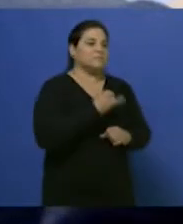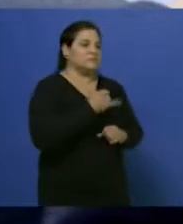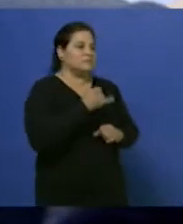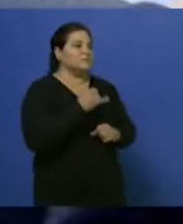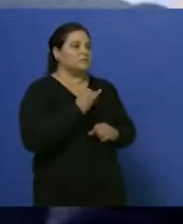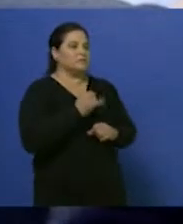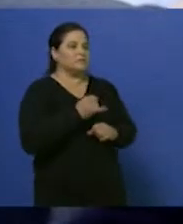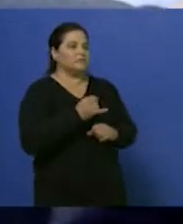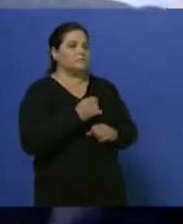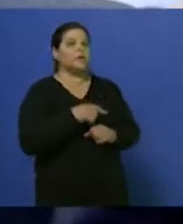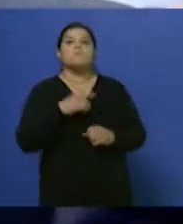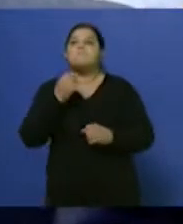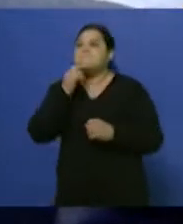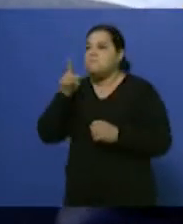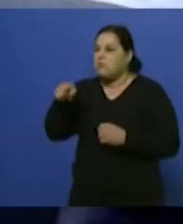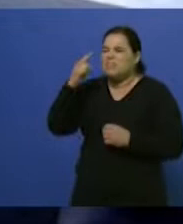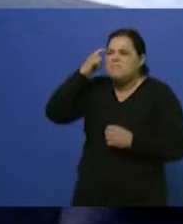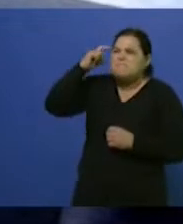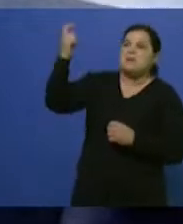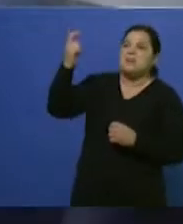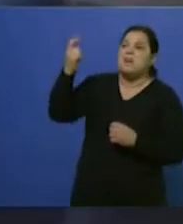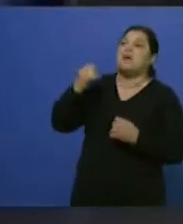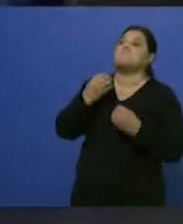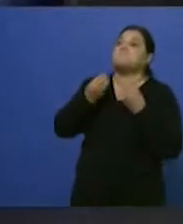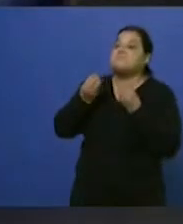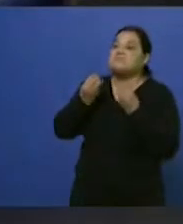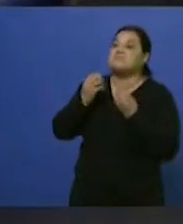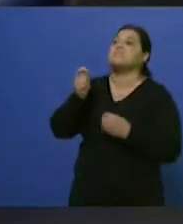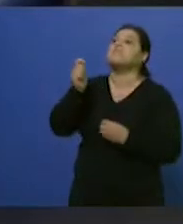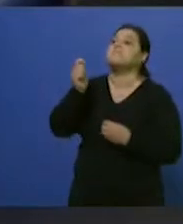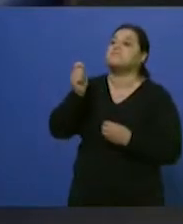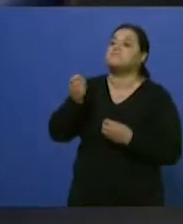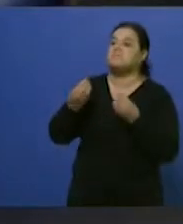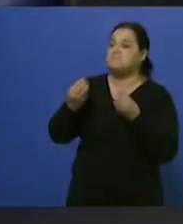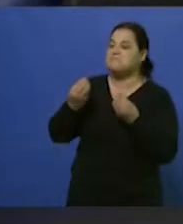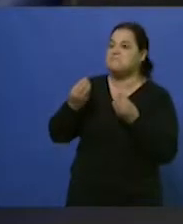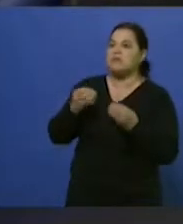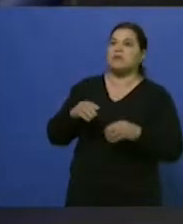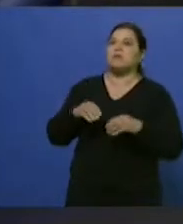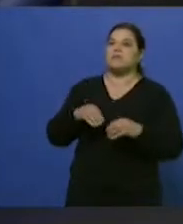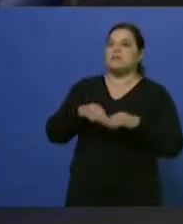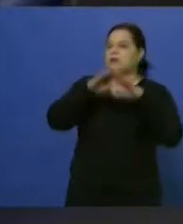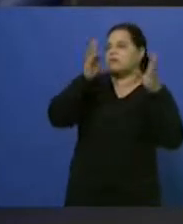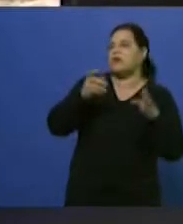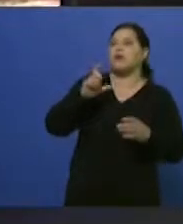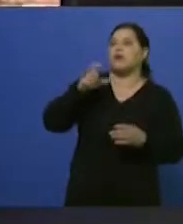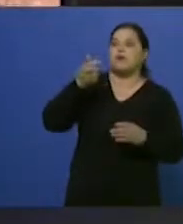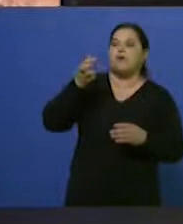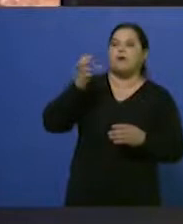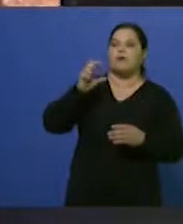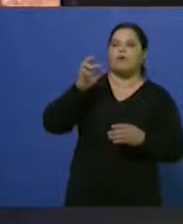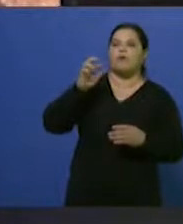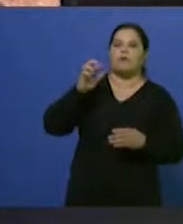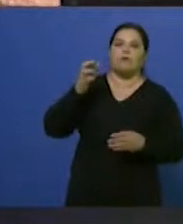totalmente. ¿Se imaginan quién puede ser? Porque Laura Alonso, la Oficina Anticorrupción, habla de una supuesta denuncia, dos